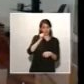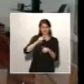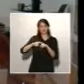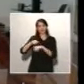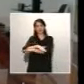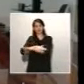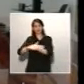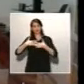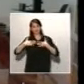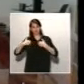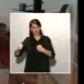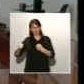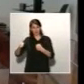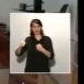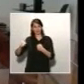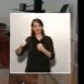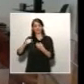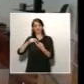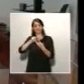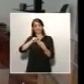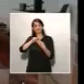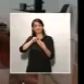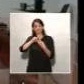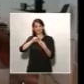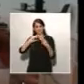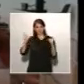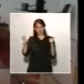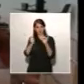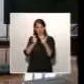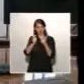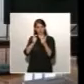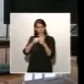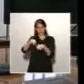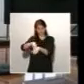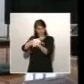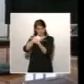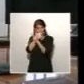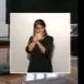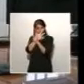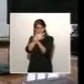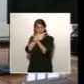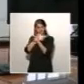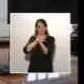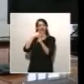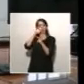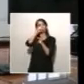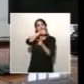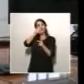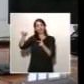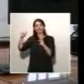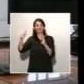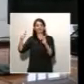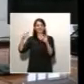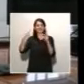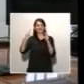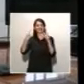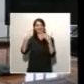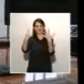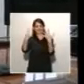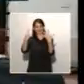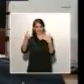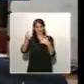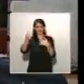Saldorilla, se han reunido a través de este método, por videoconferencia, con seis reputados especialistas, científicos, nacionales e